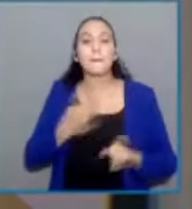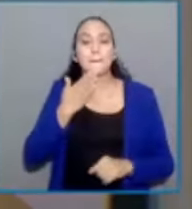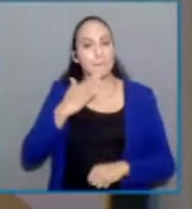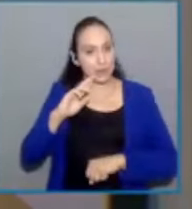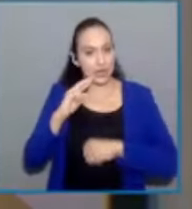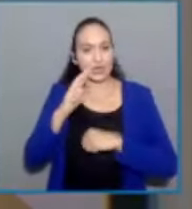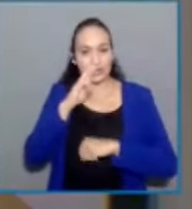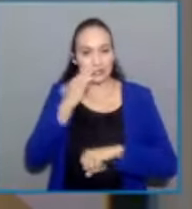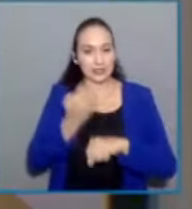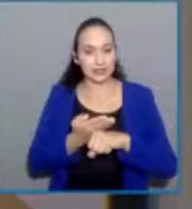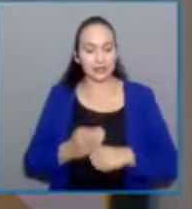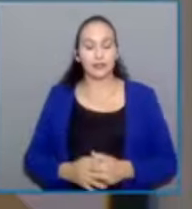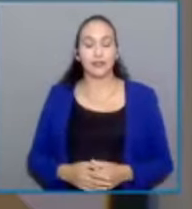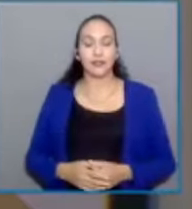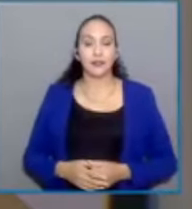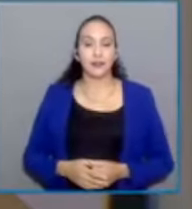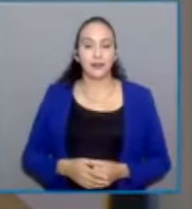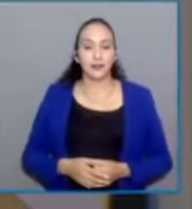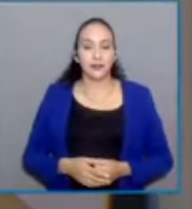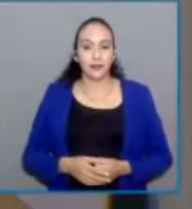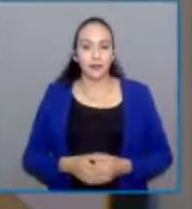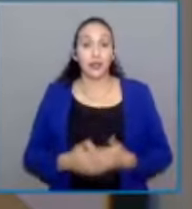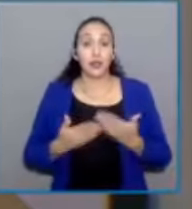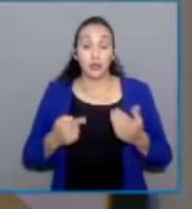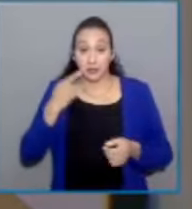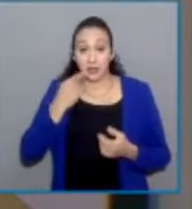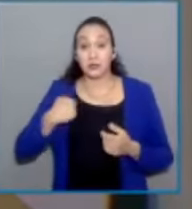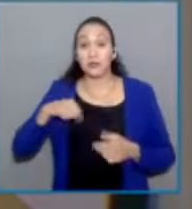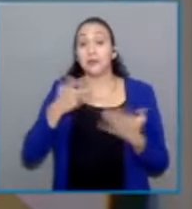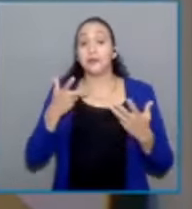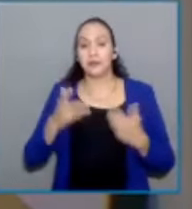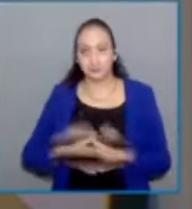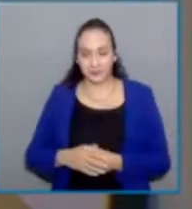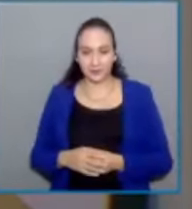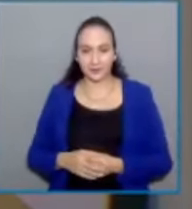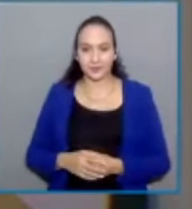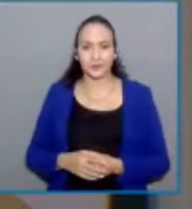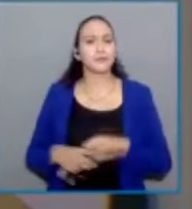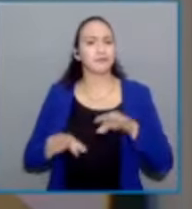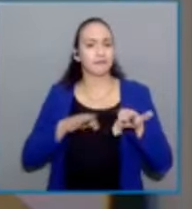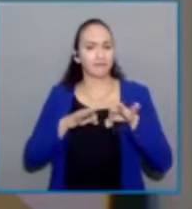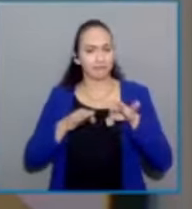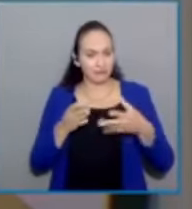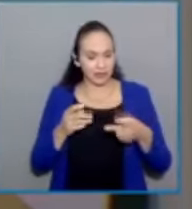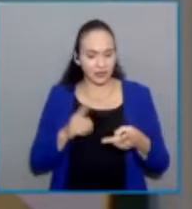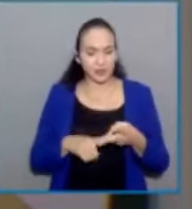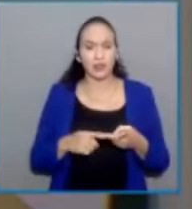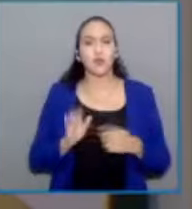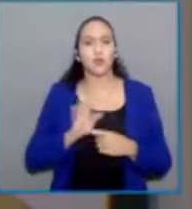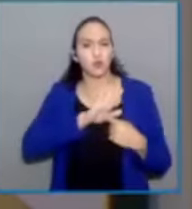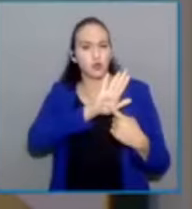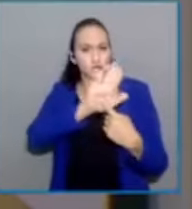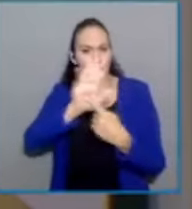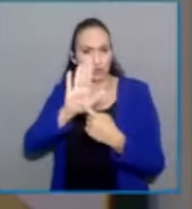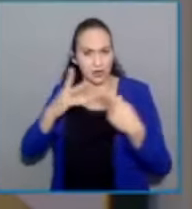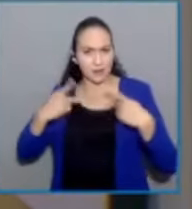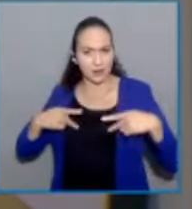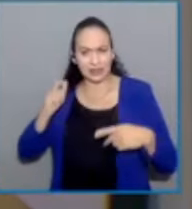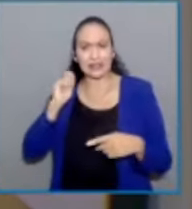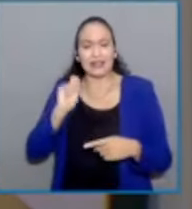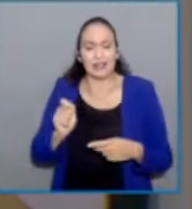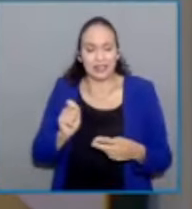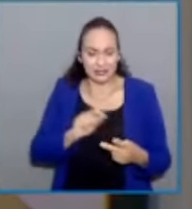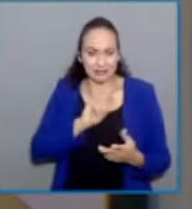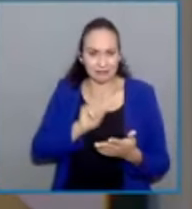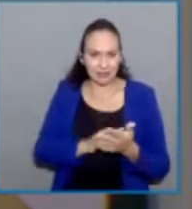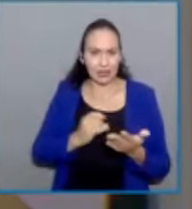por lo que hacemos un ánimo de servicio de que la sociedad conozca eh las sentencias